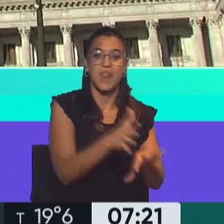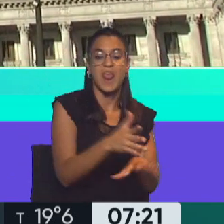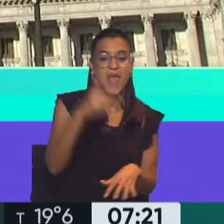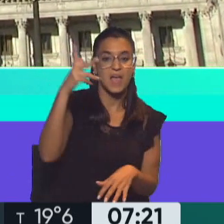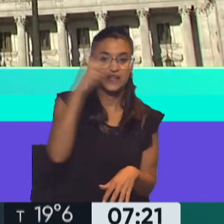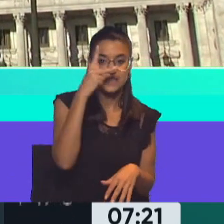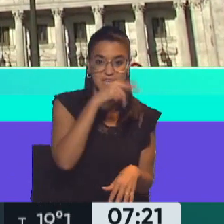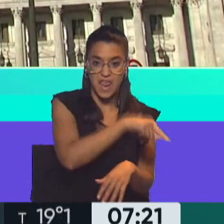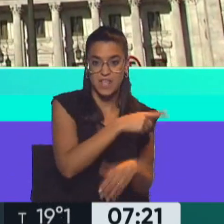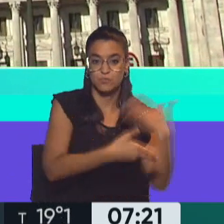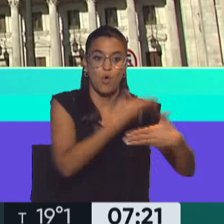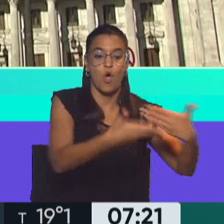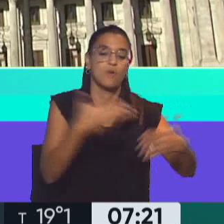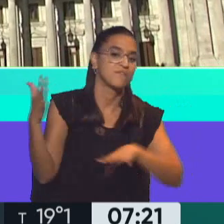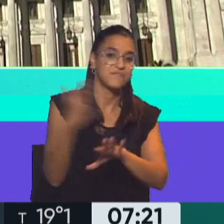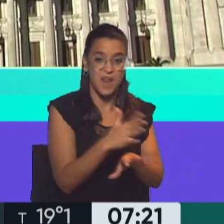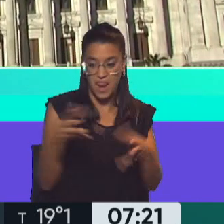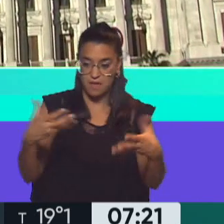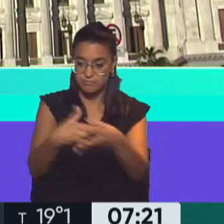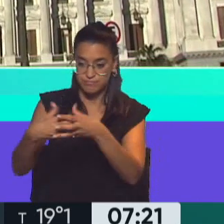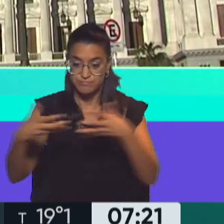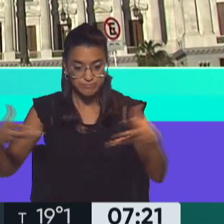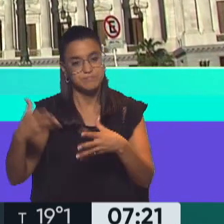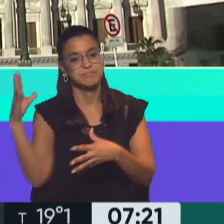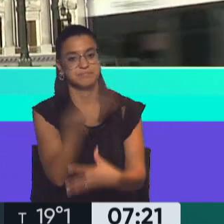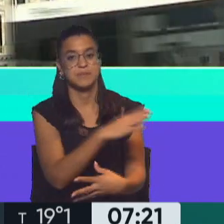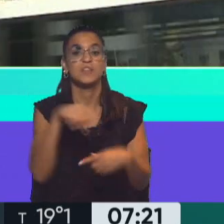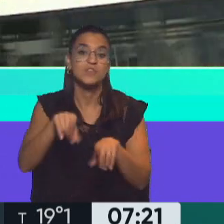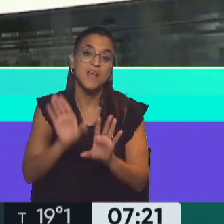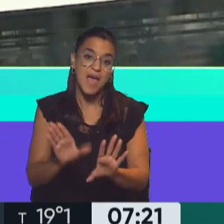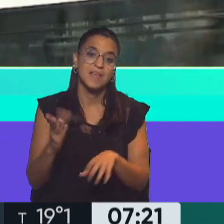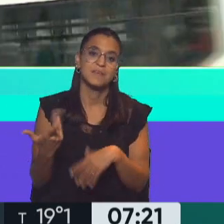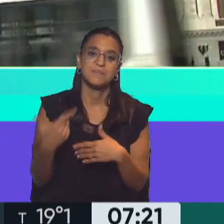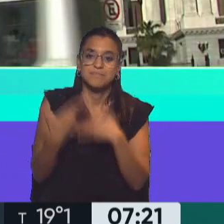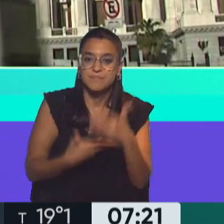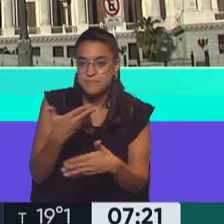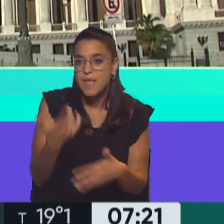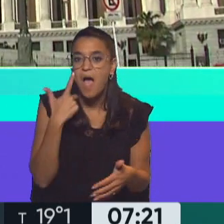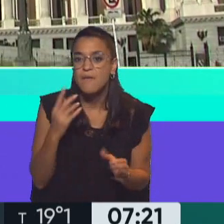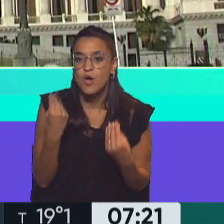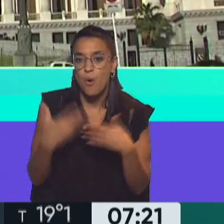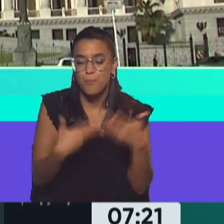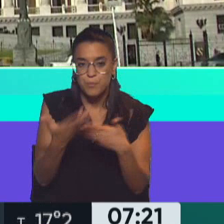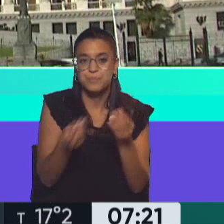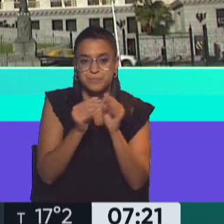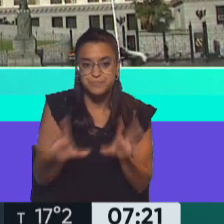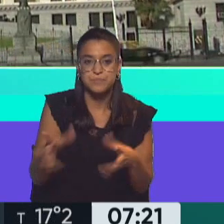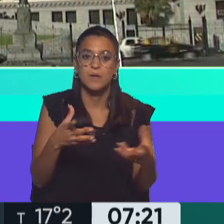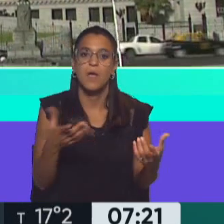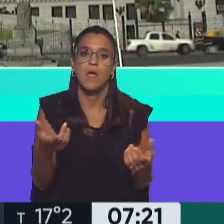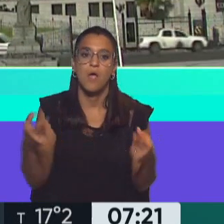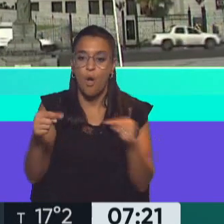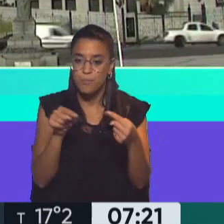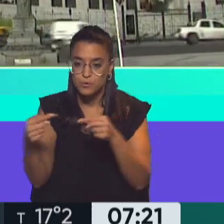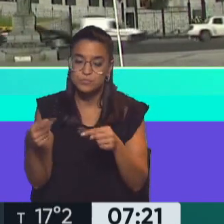kirchnerismo en el Congreso Nacional. Y parece que, bueno, este es el antecedente de cómo va a empezar a articular la